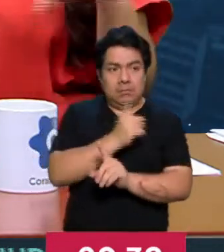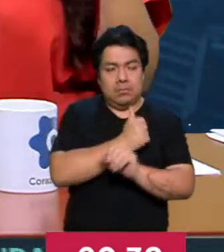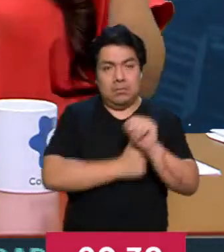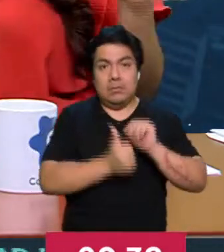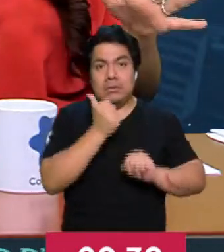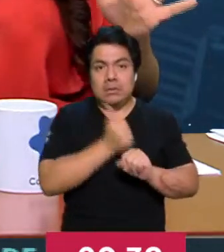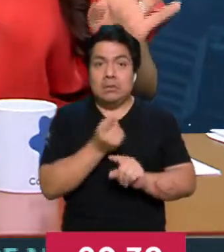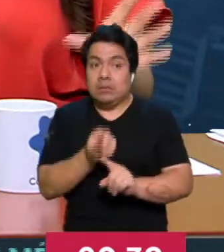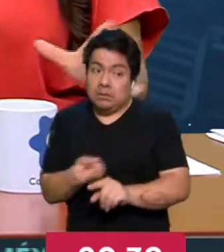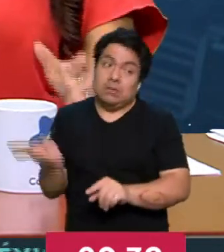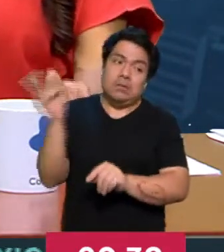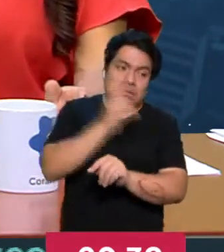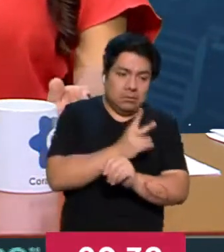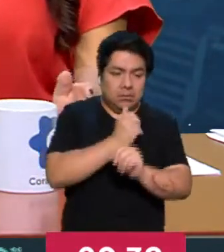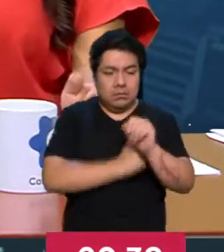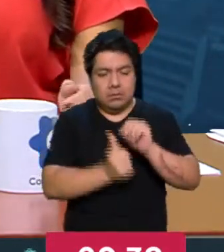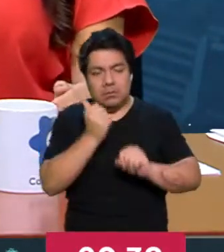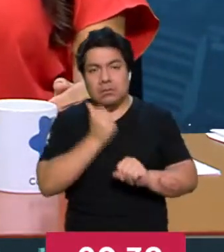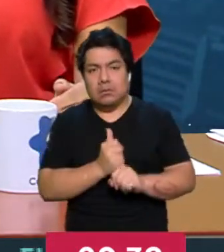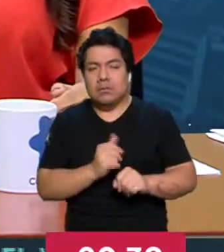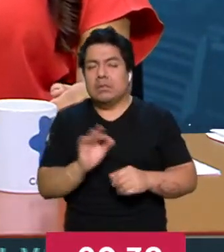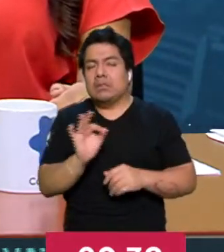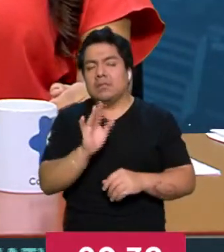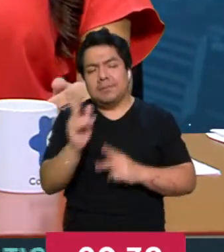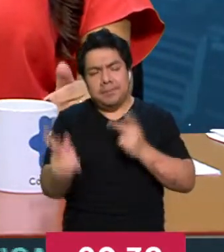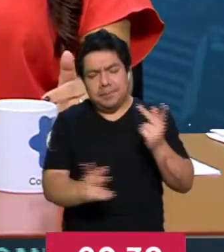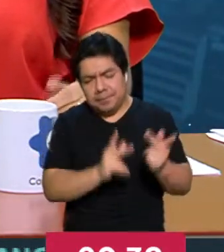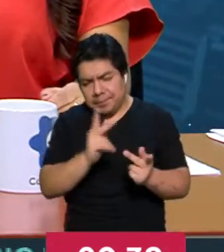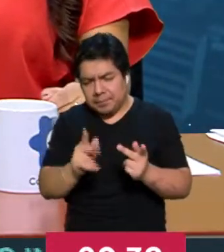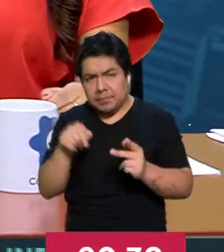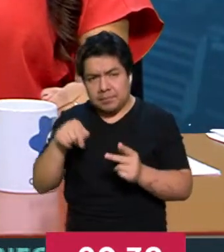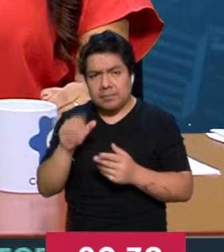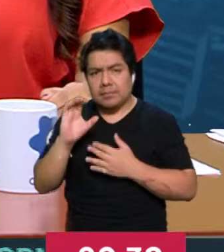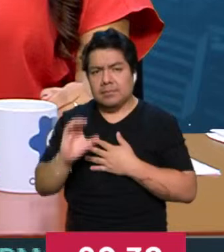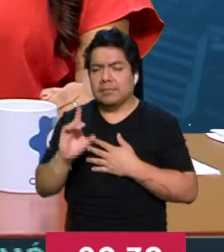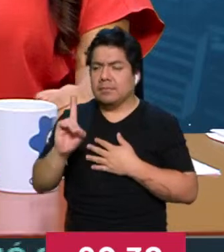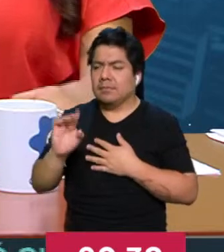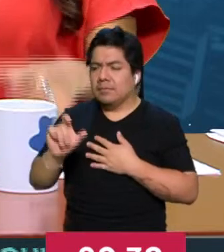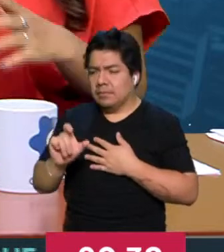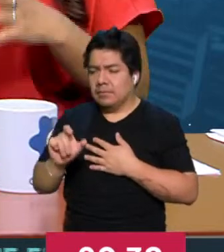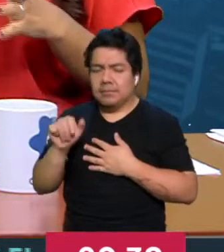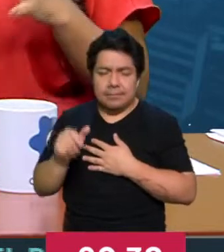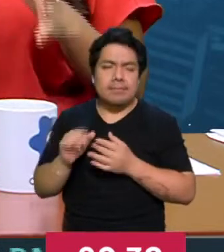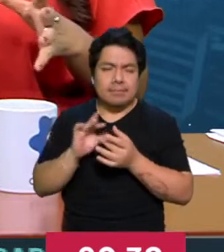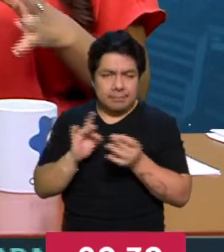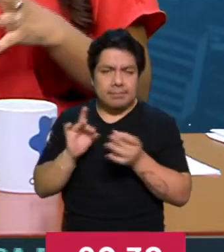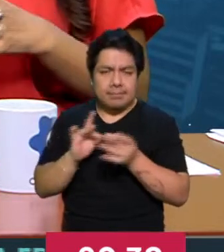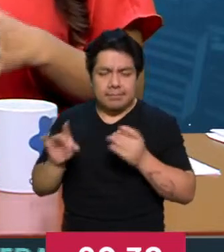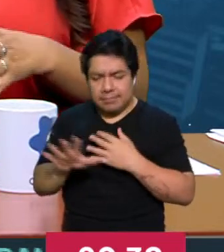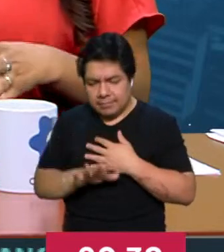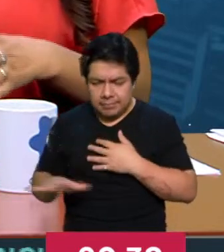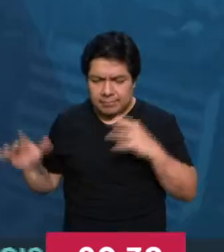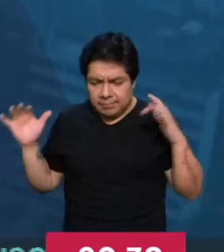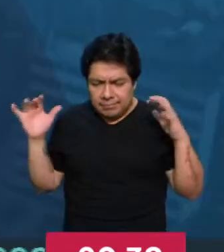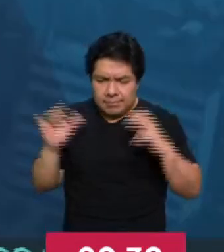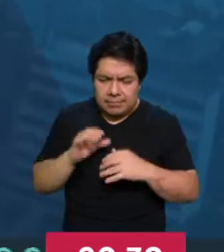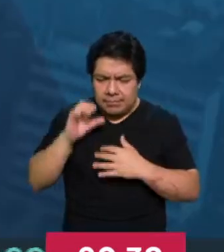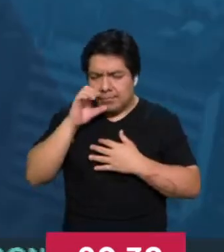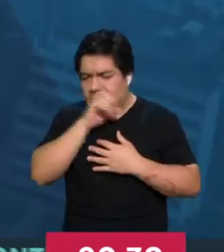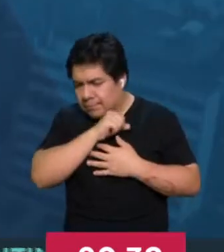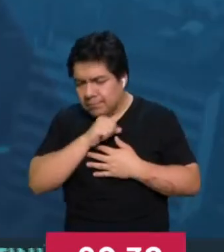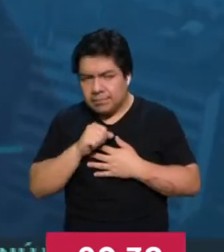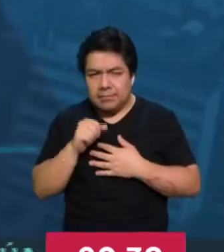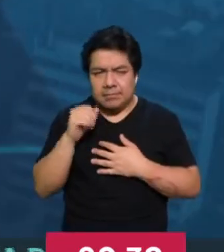pasado, el año antepasado también. Y quisiera también preguntarle, en la Ciudad de México, bueno, ya explicó las olas de calor que vamos a tener, que van a